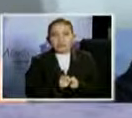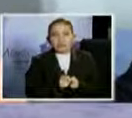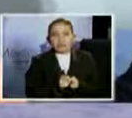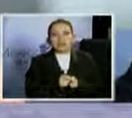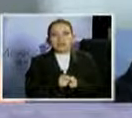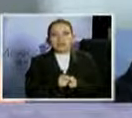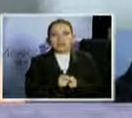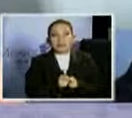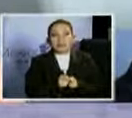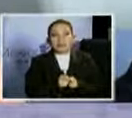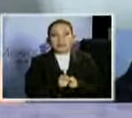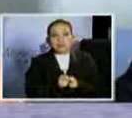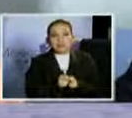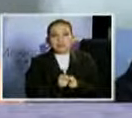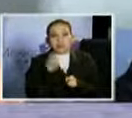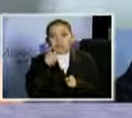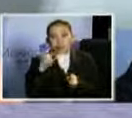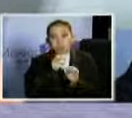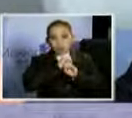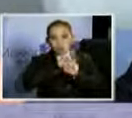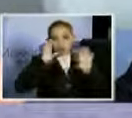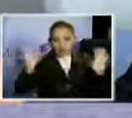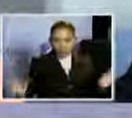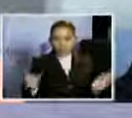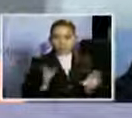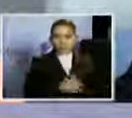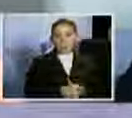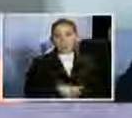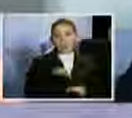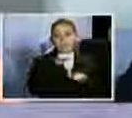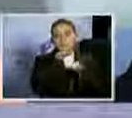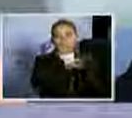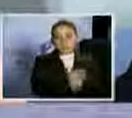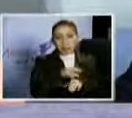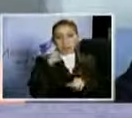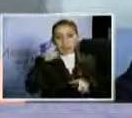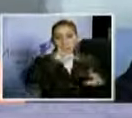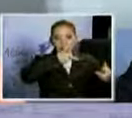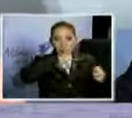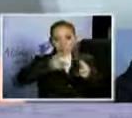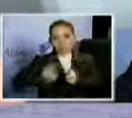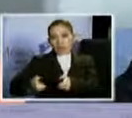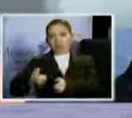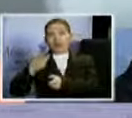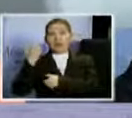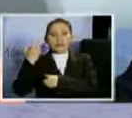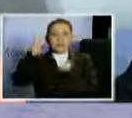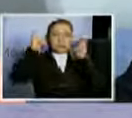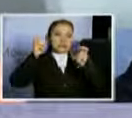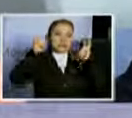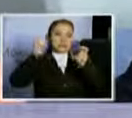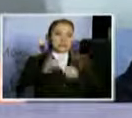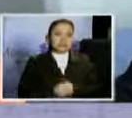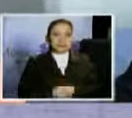de hablar en forma clara sobre armas, que era mi tema, las